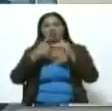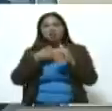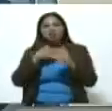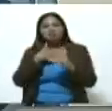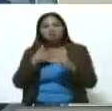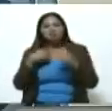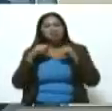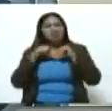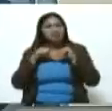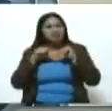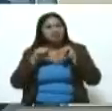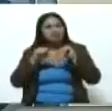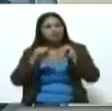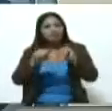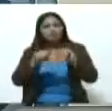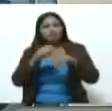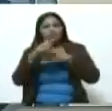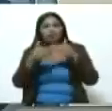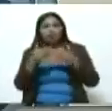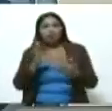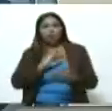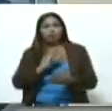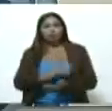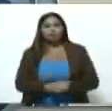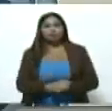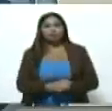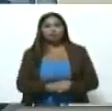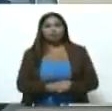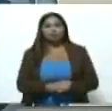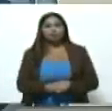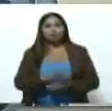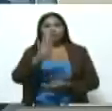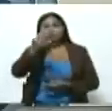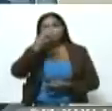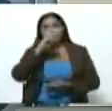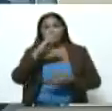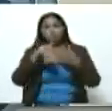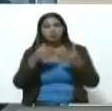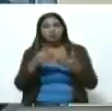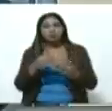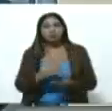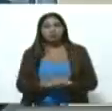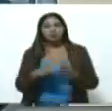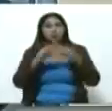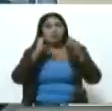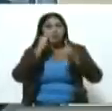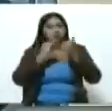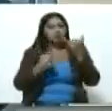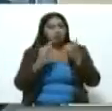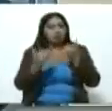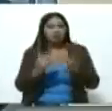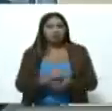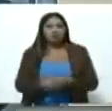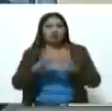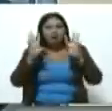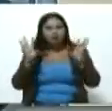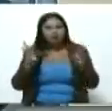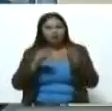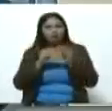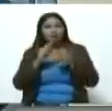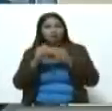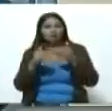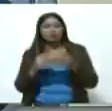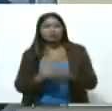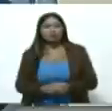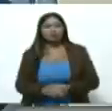hemos mantenido de pie. Y podemos ver que en estos 5 años, haciendo ya para finalizar un breve resumen de lo que